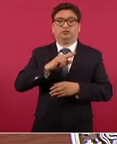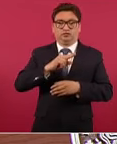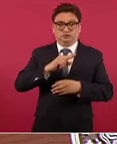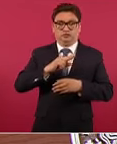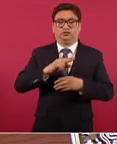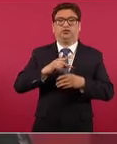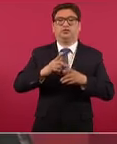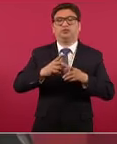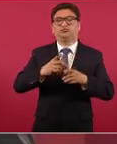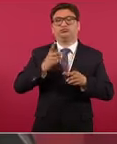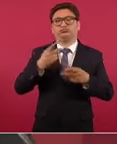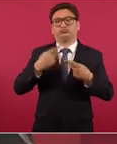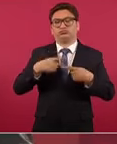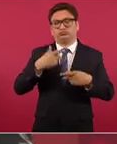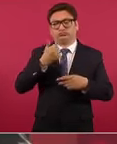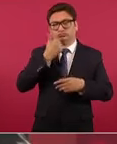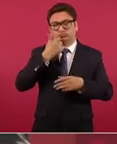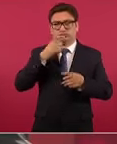límite